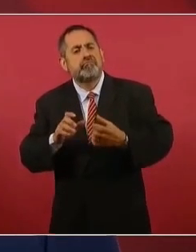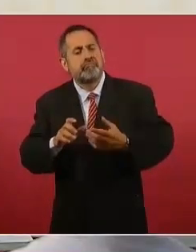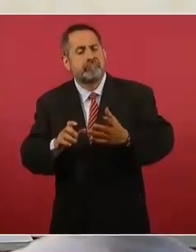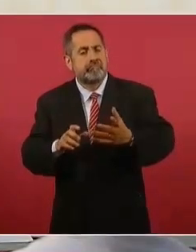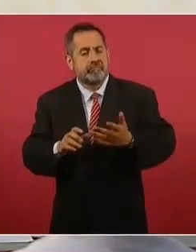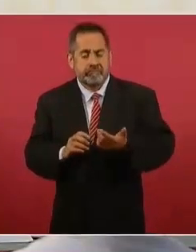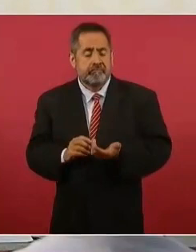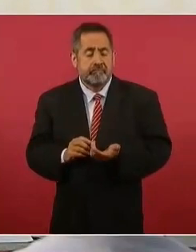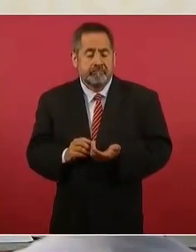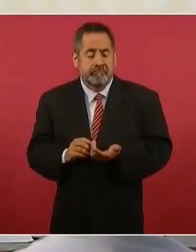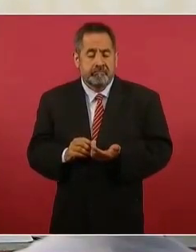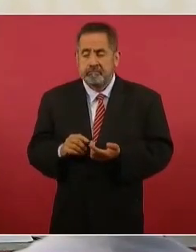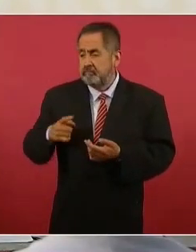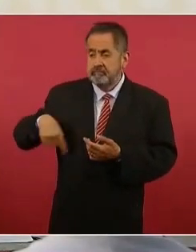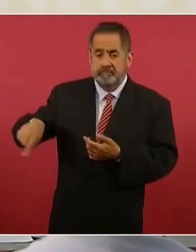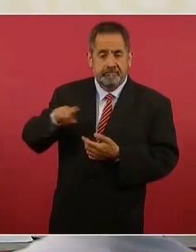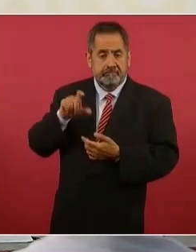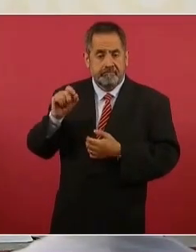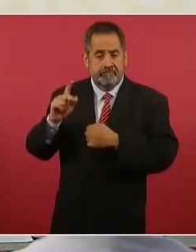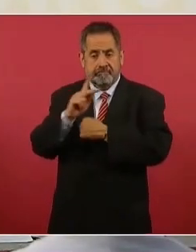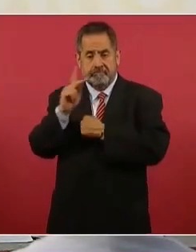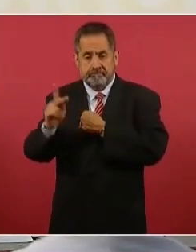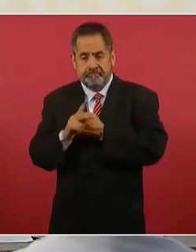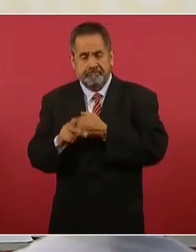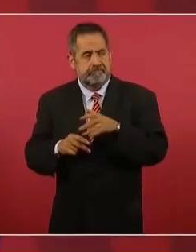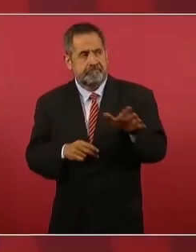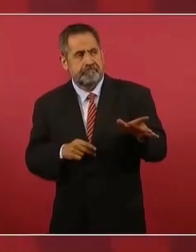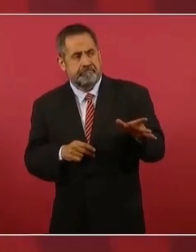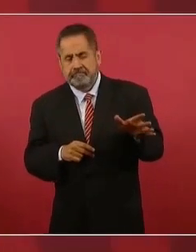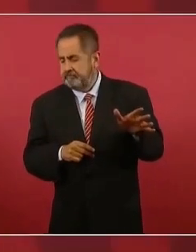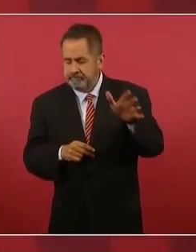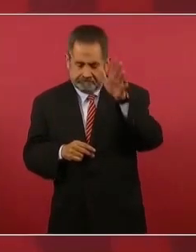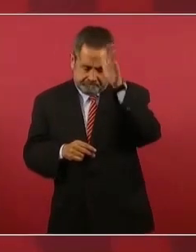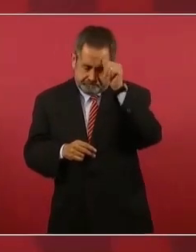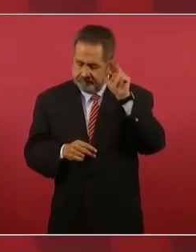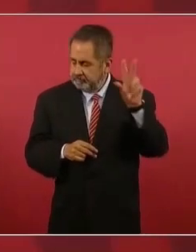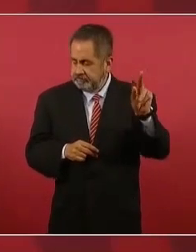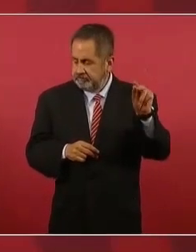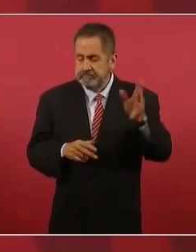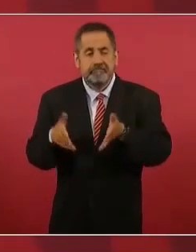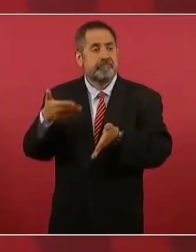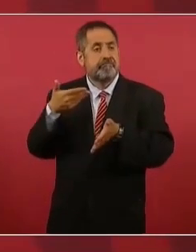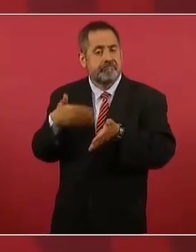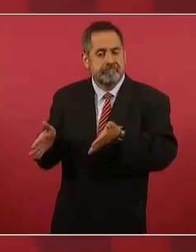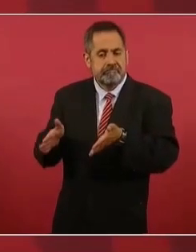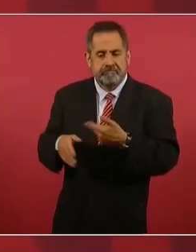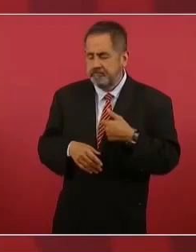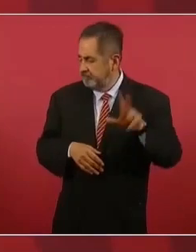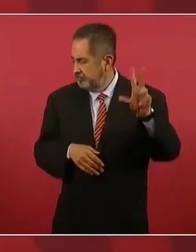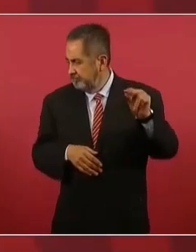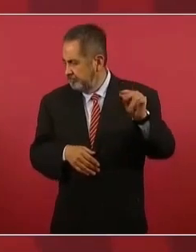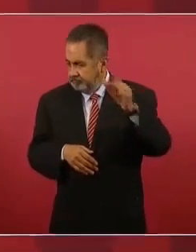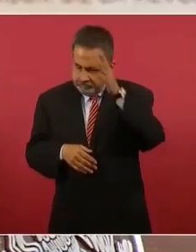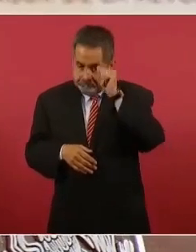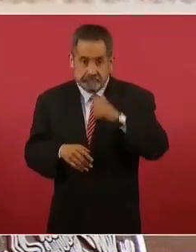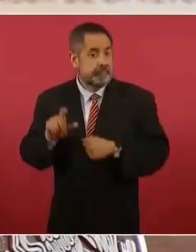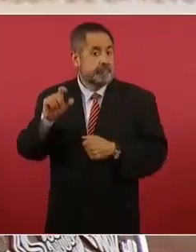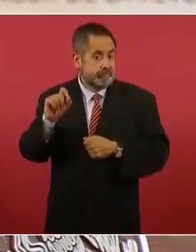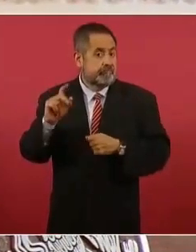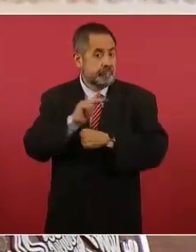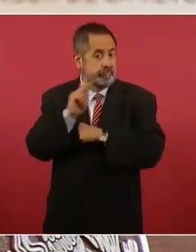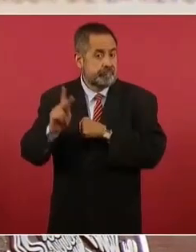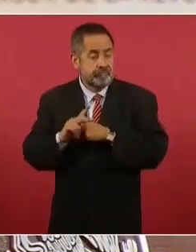en contra de la exclusión 20